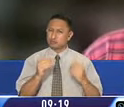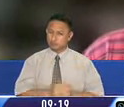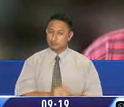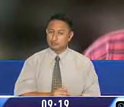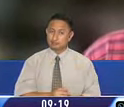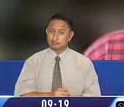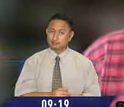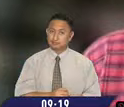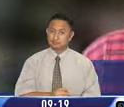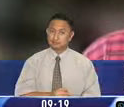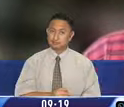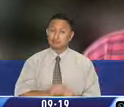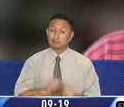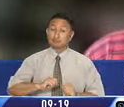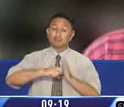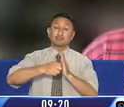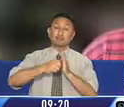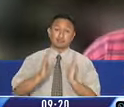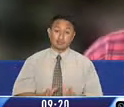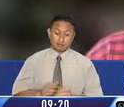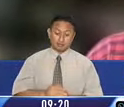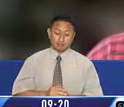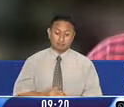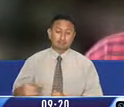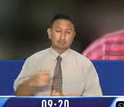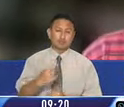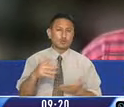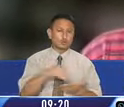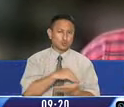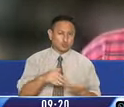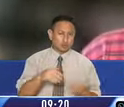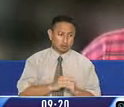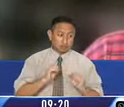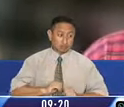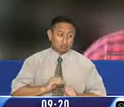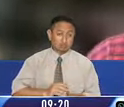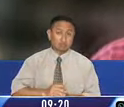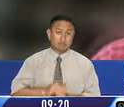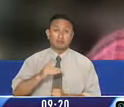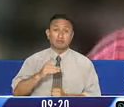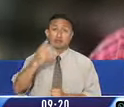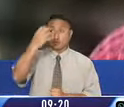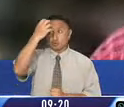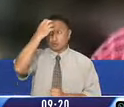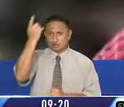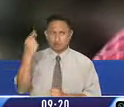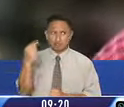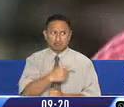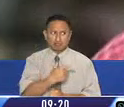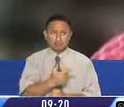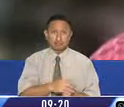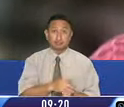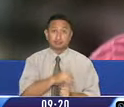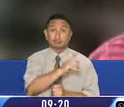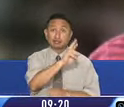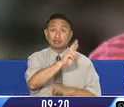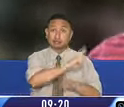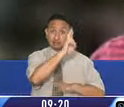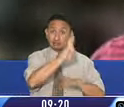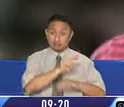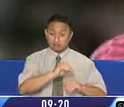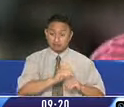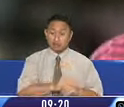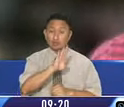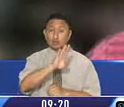con altísimas observaciones ante la Contraloría, políticamente cuestionable, que no le representa nada para el sector cultural. Pero el señor Guarderas ha sido director del ballet desde hace 40